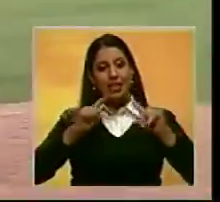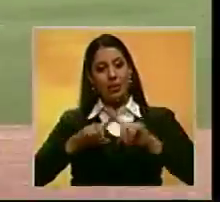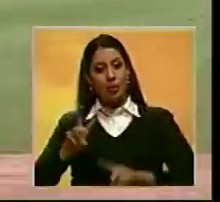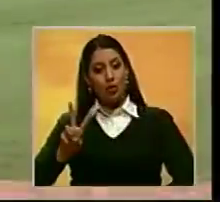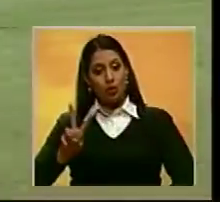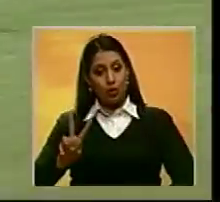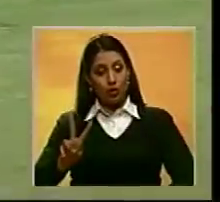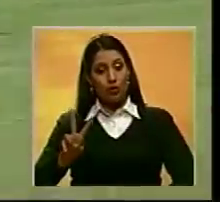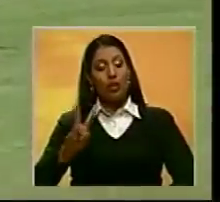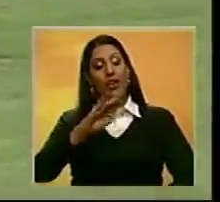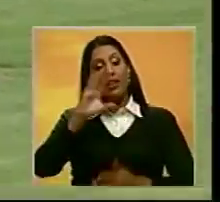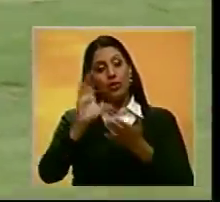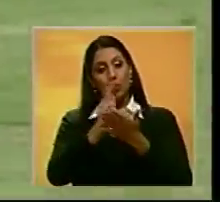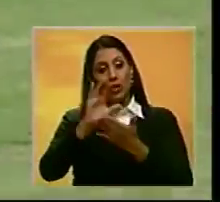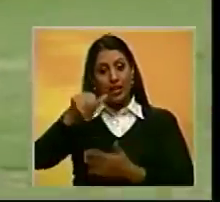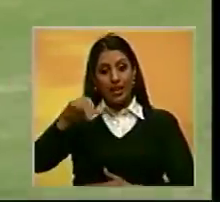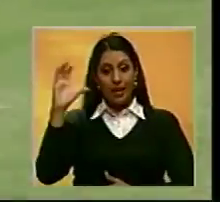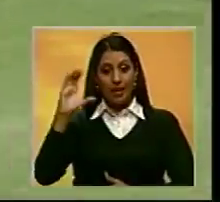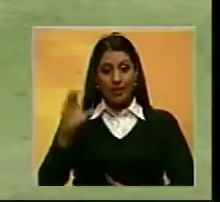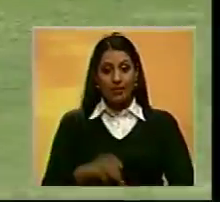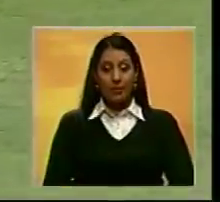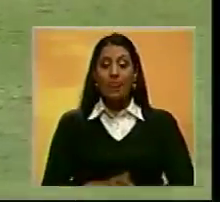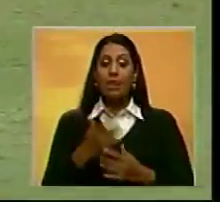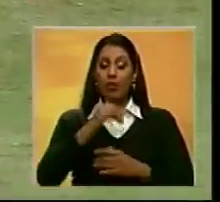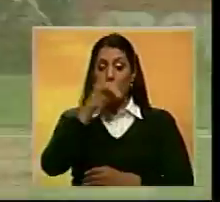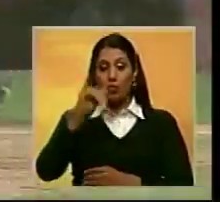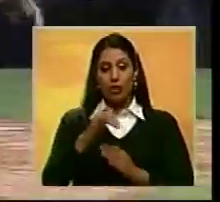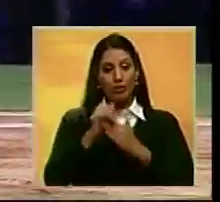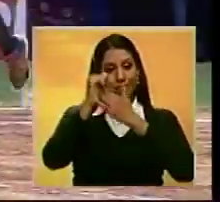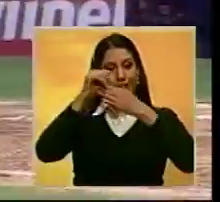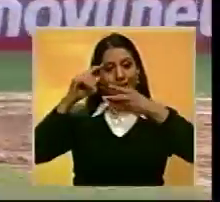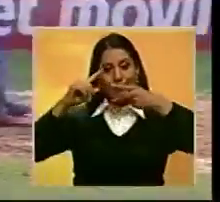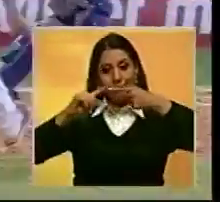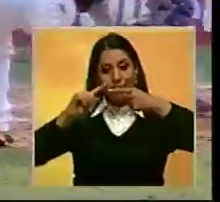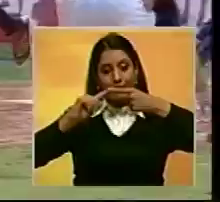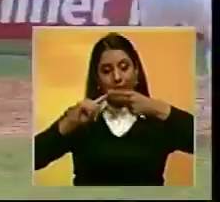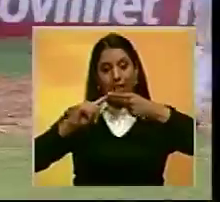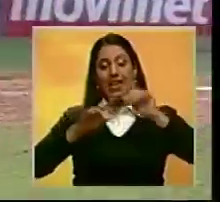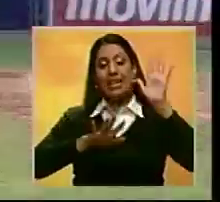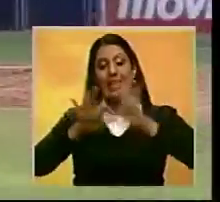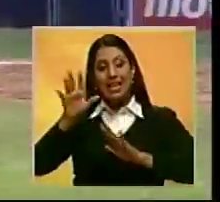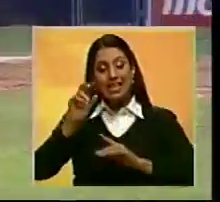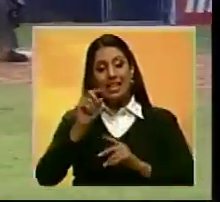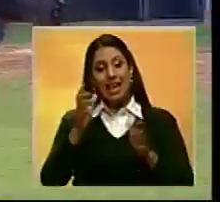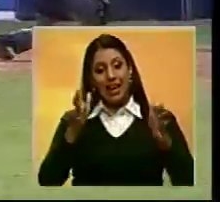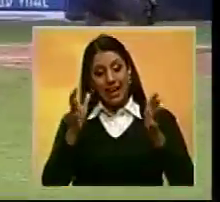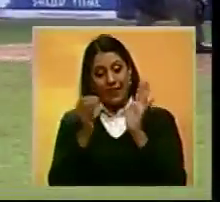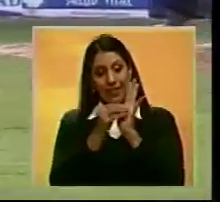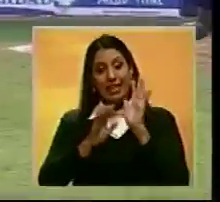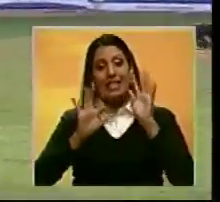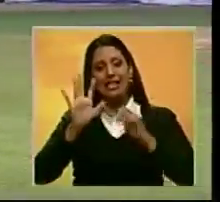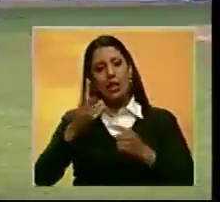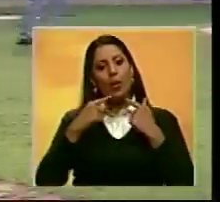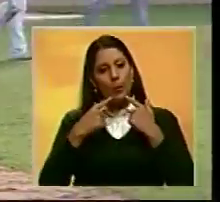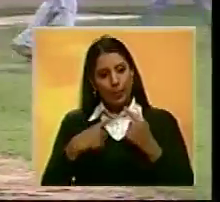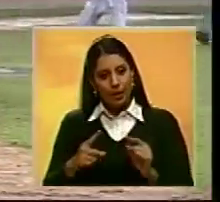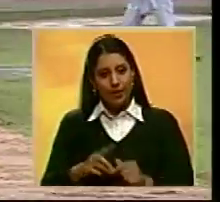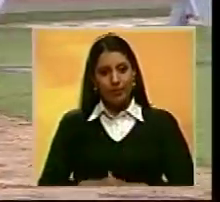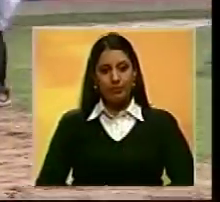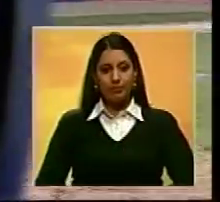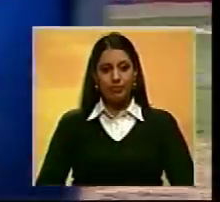7-2 en la ciudad universitaria. Zulia es líder de la clasificación con 15 victorias y 5